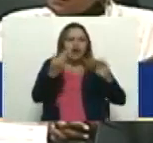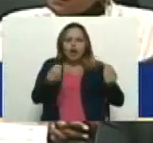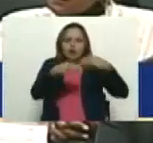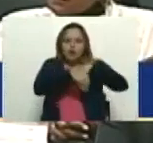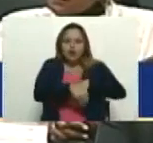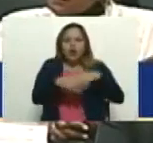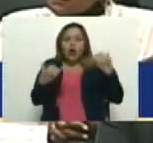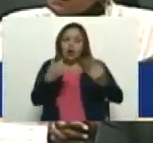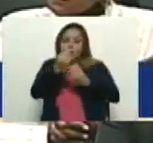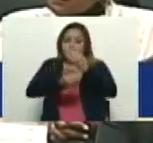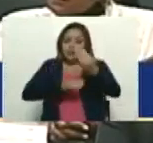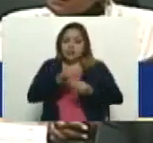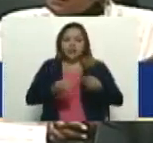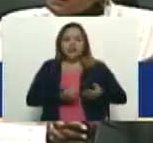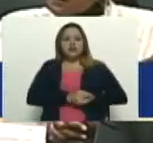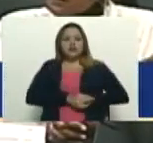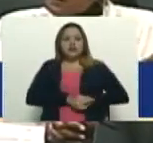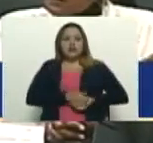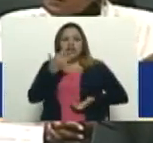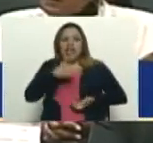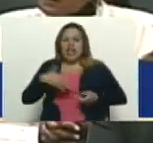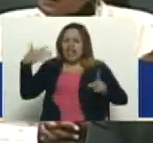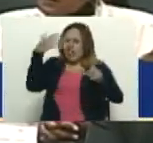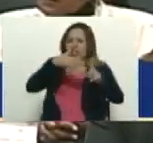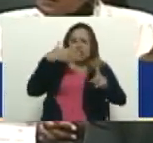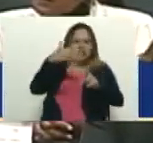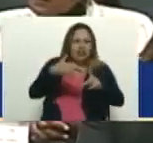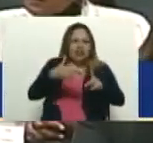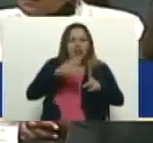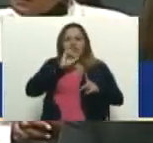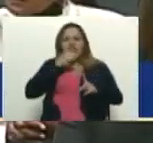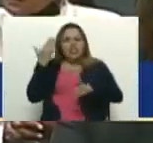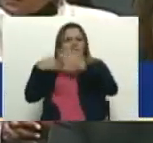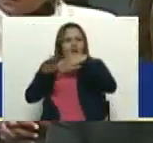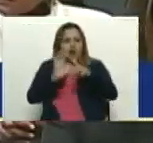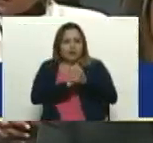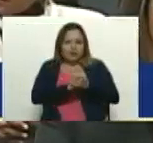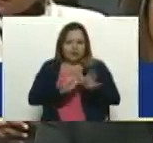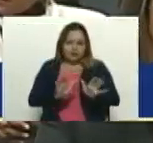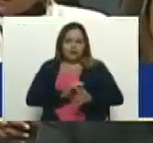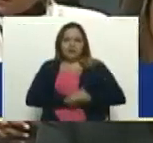están sucediendo, y recibe críticas de los viejos amigos.